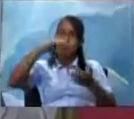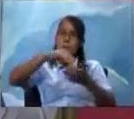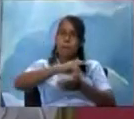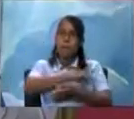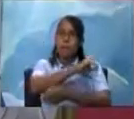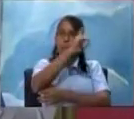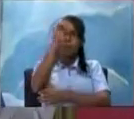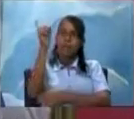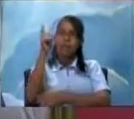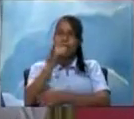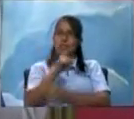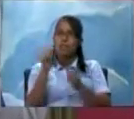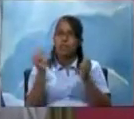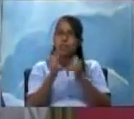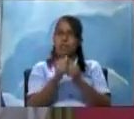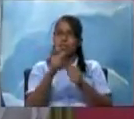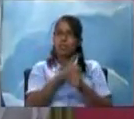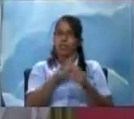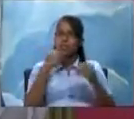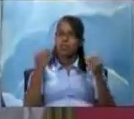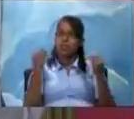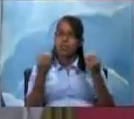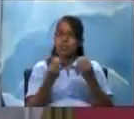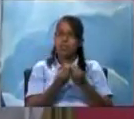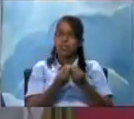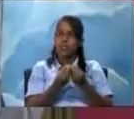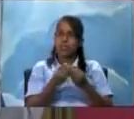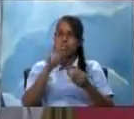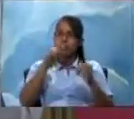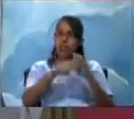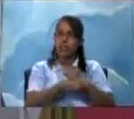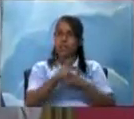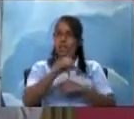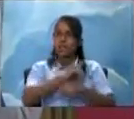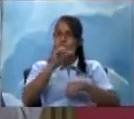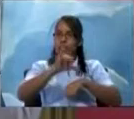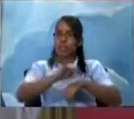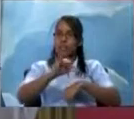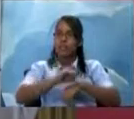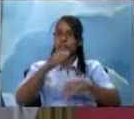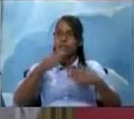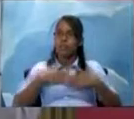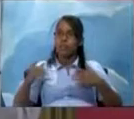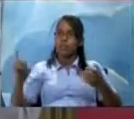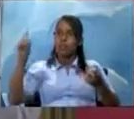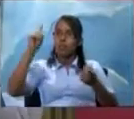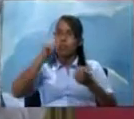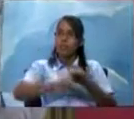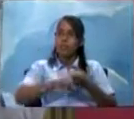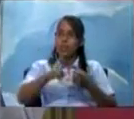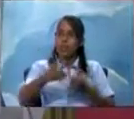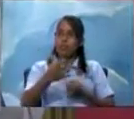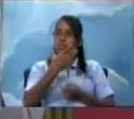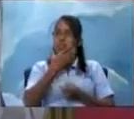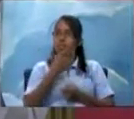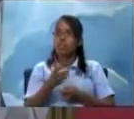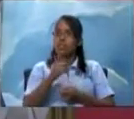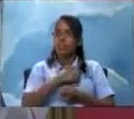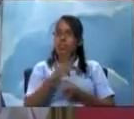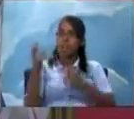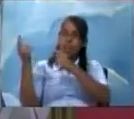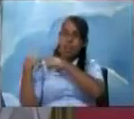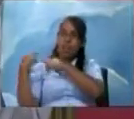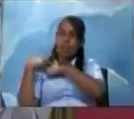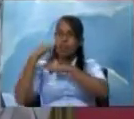Aquí estamos de Maracaibo con la secretaria de la iglesia, mi esposa, está una anciana y está